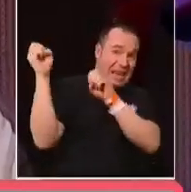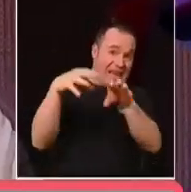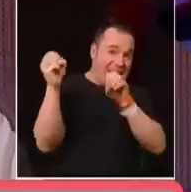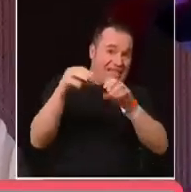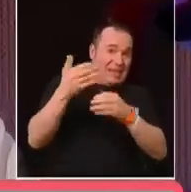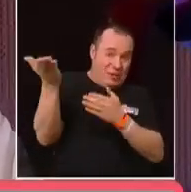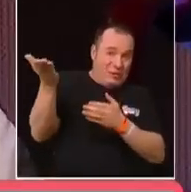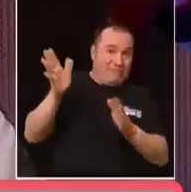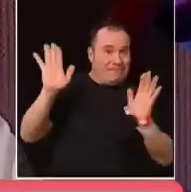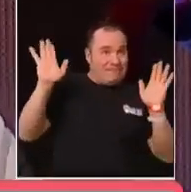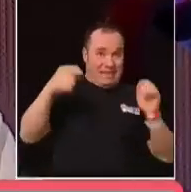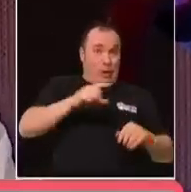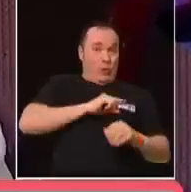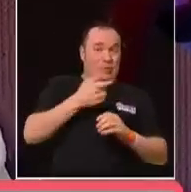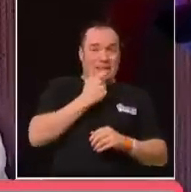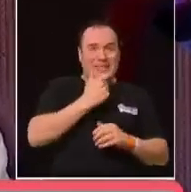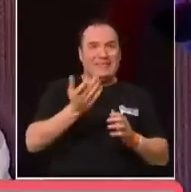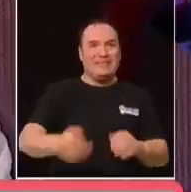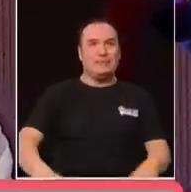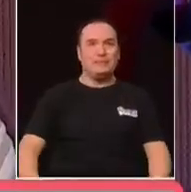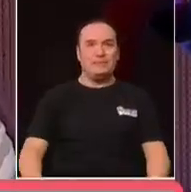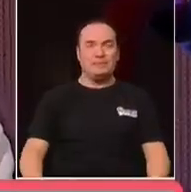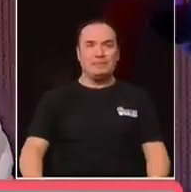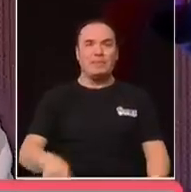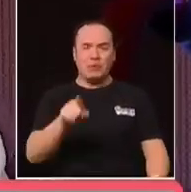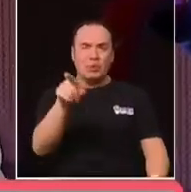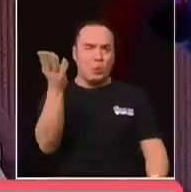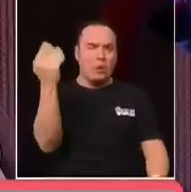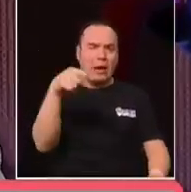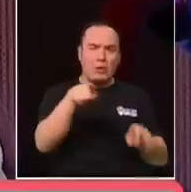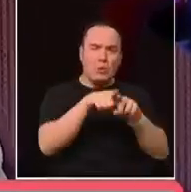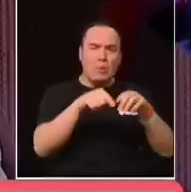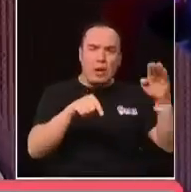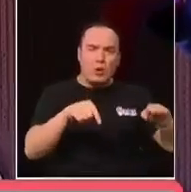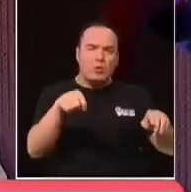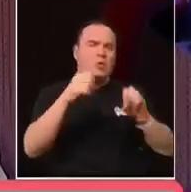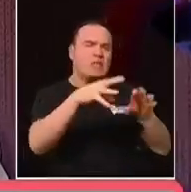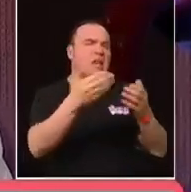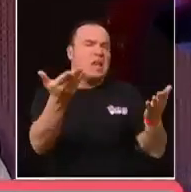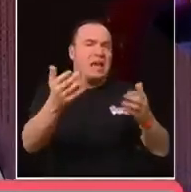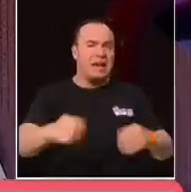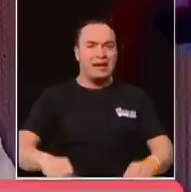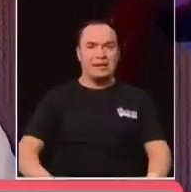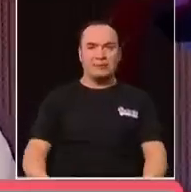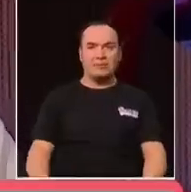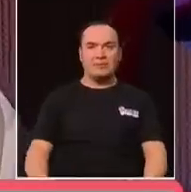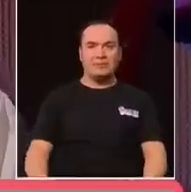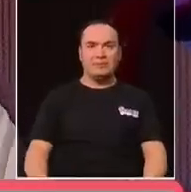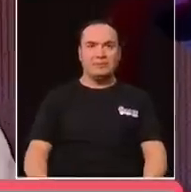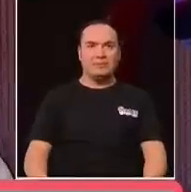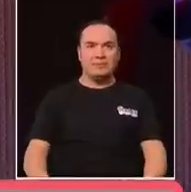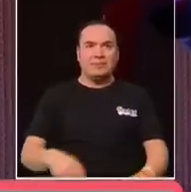límites, ¿cierto? ¿Qué le has enseñado tú a Pablito, Josefa?